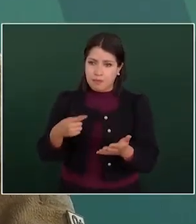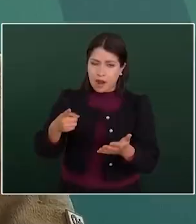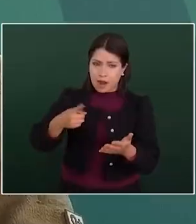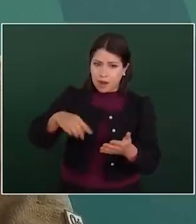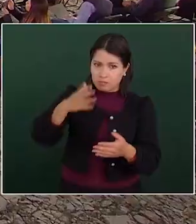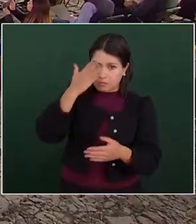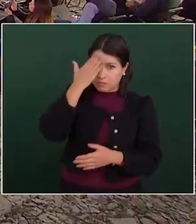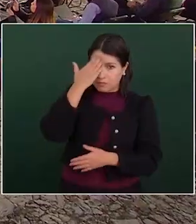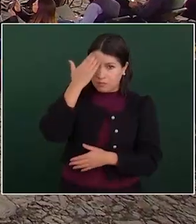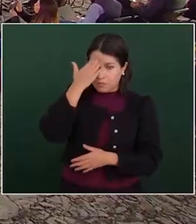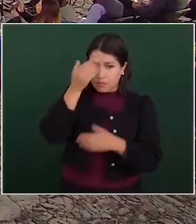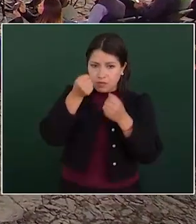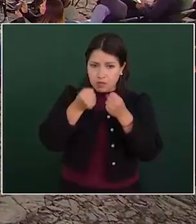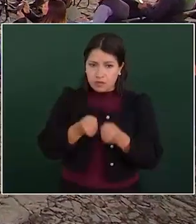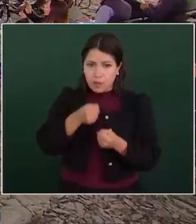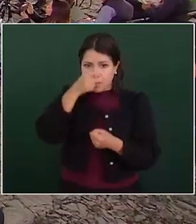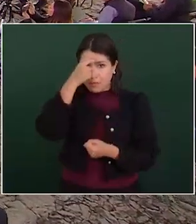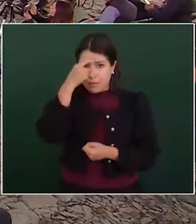hacer